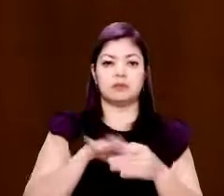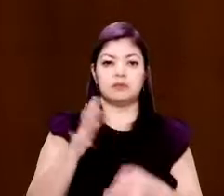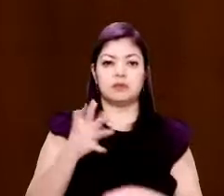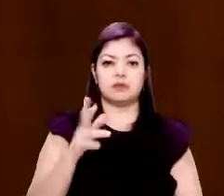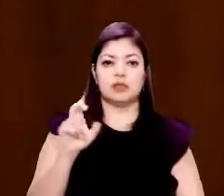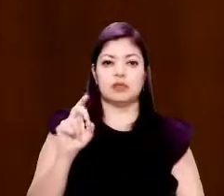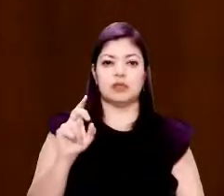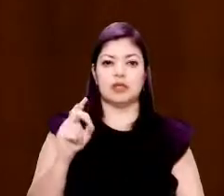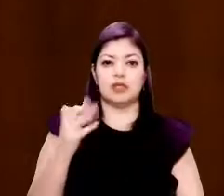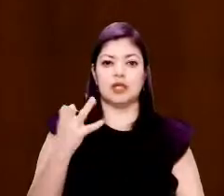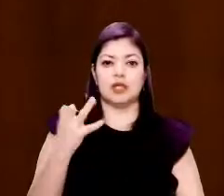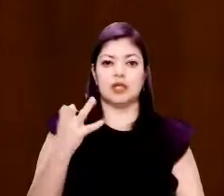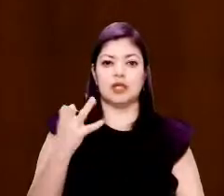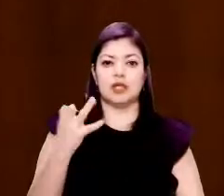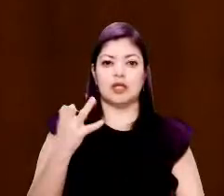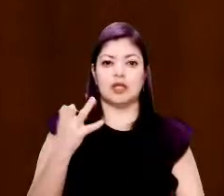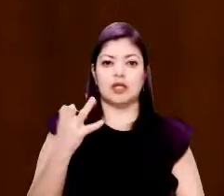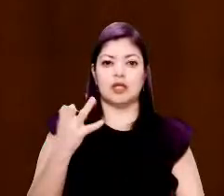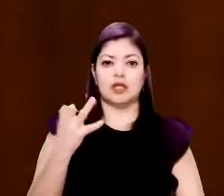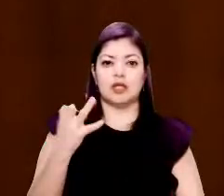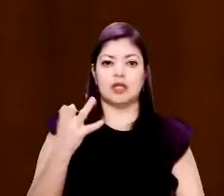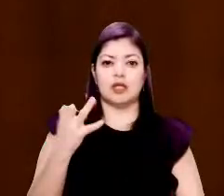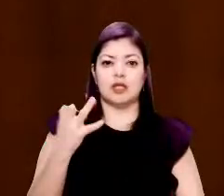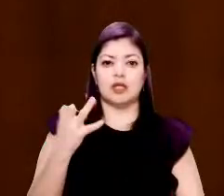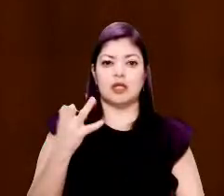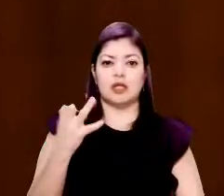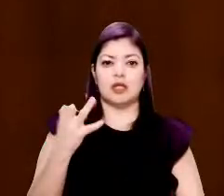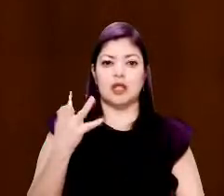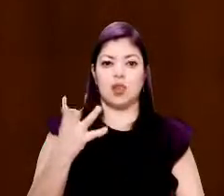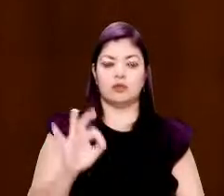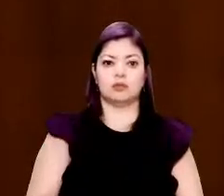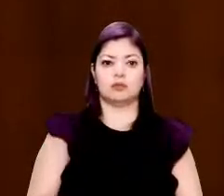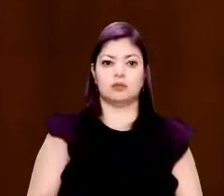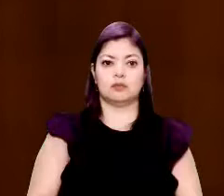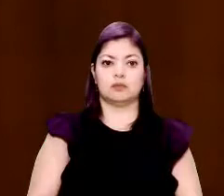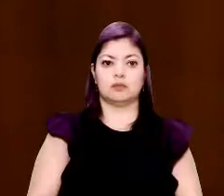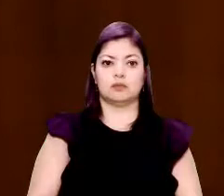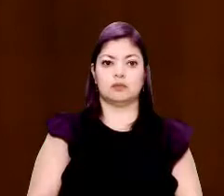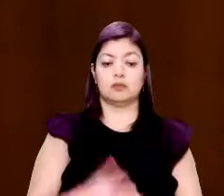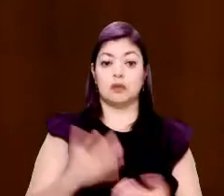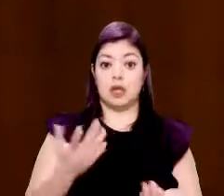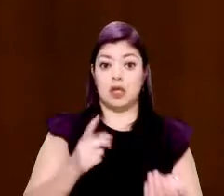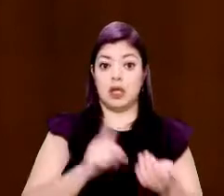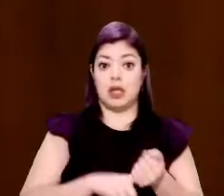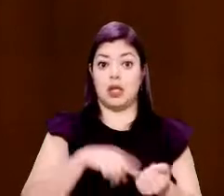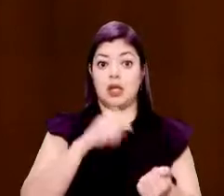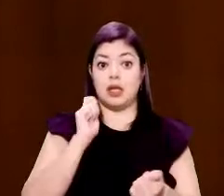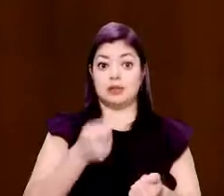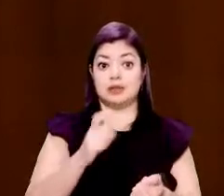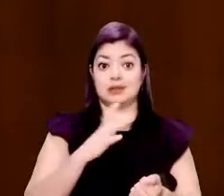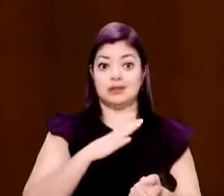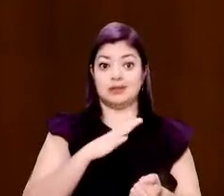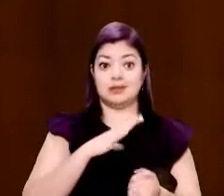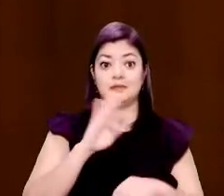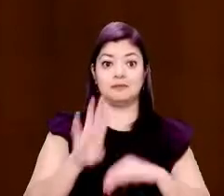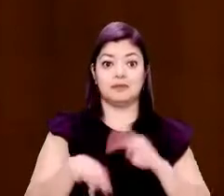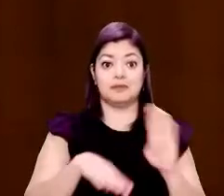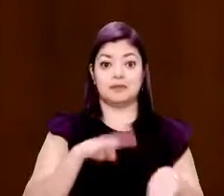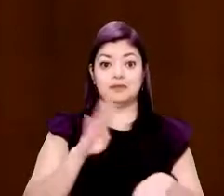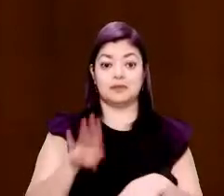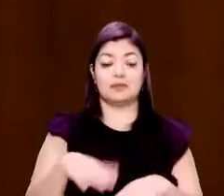34%. Se destaca el avance de la medicina preventiva, la disminución de la tasa de mortalidad